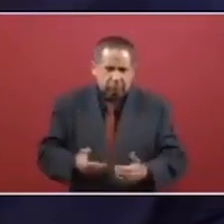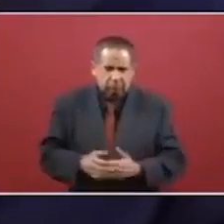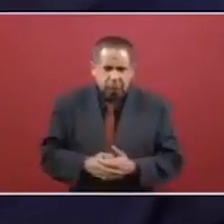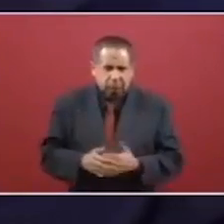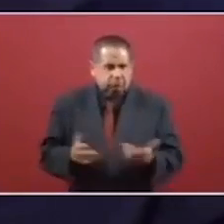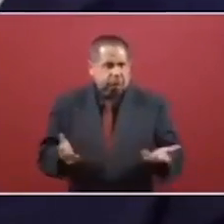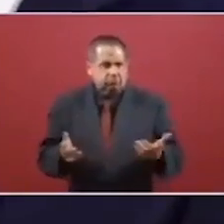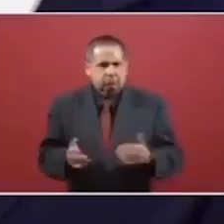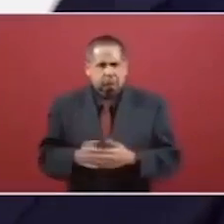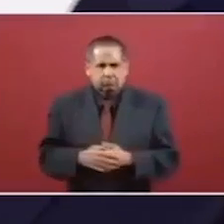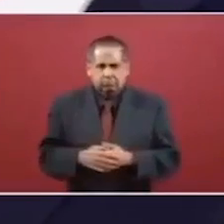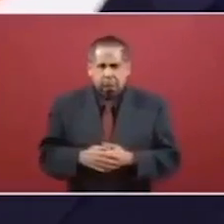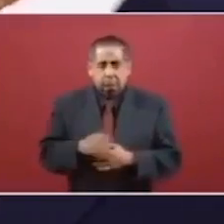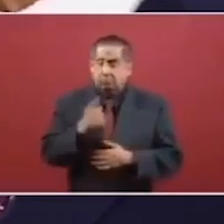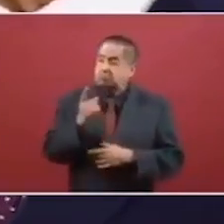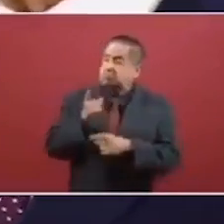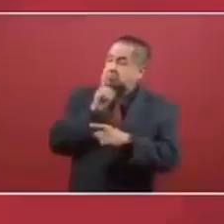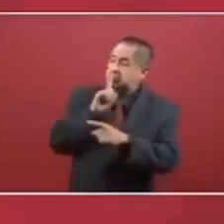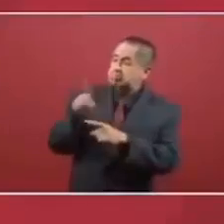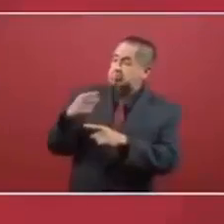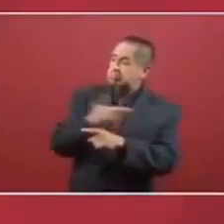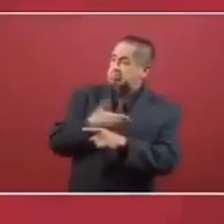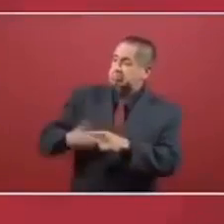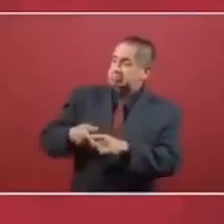O sea, engarrótese ahí.